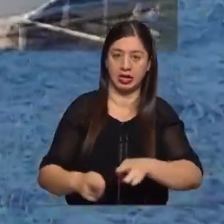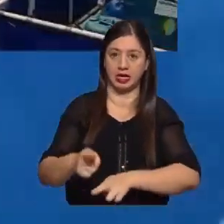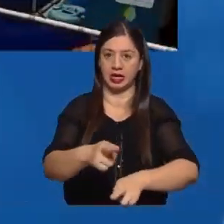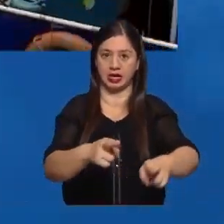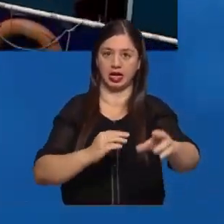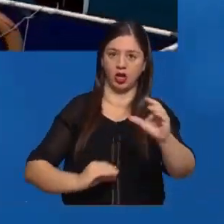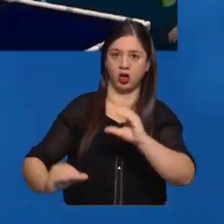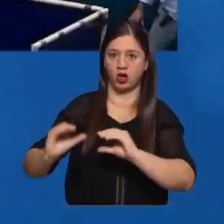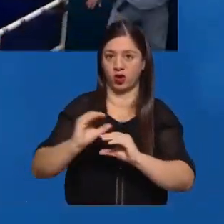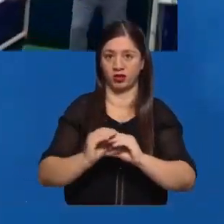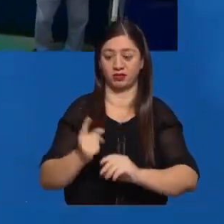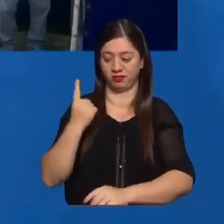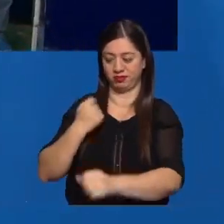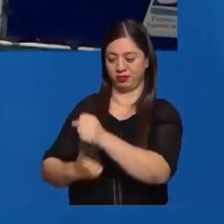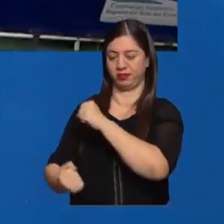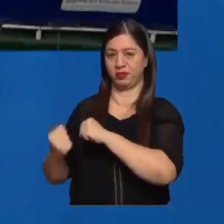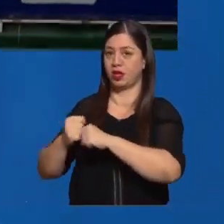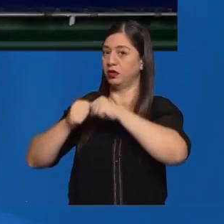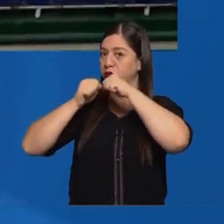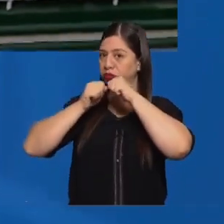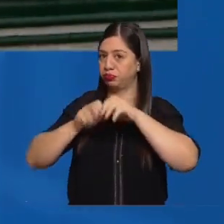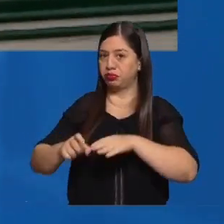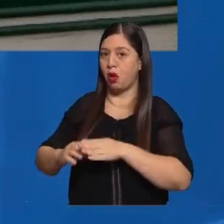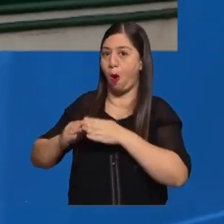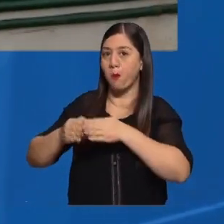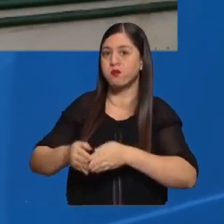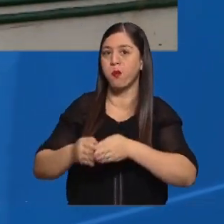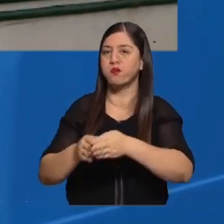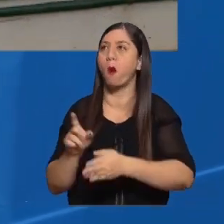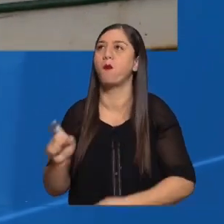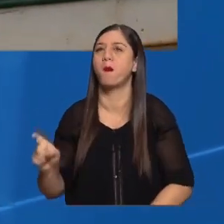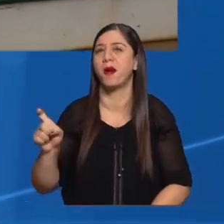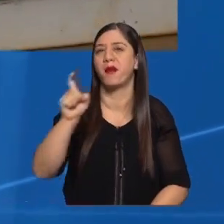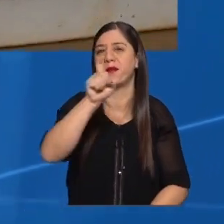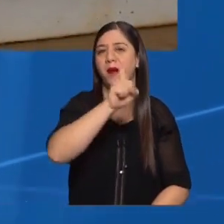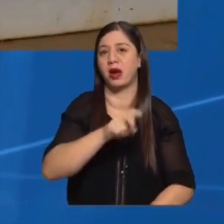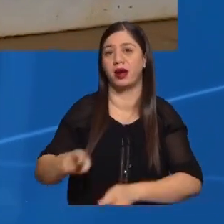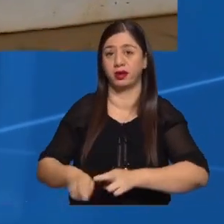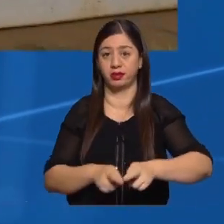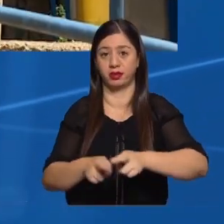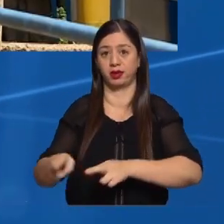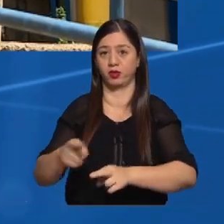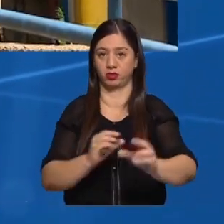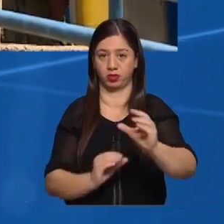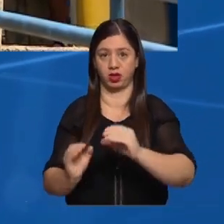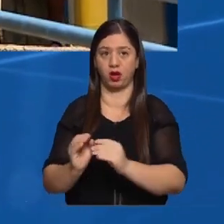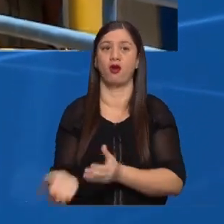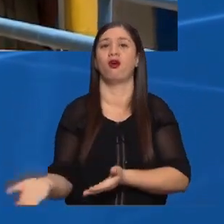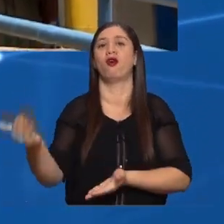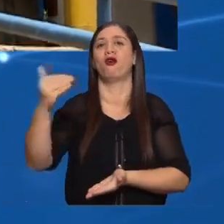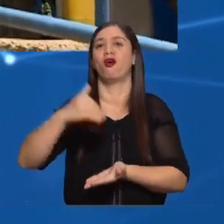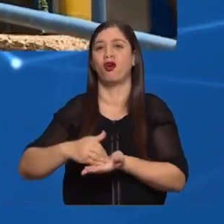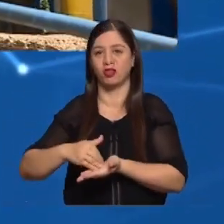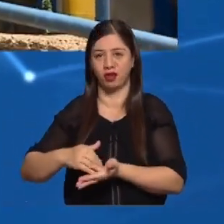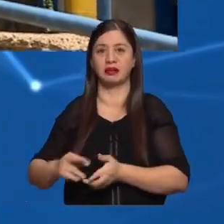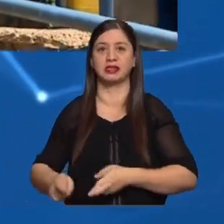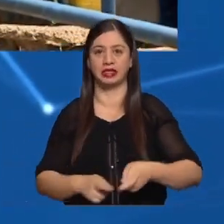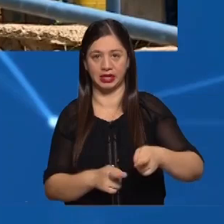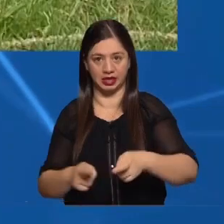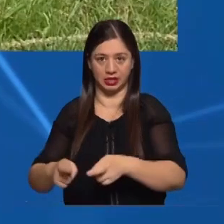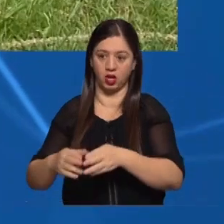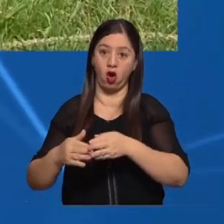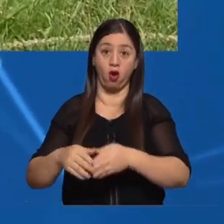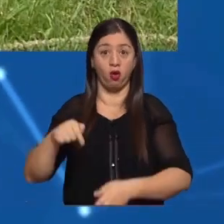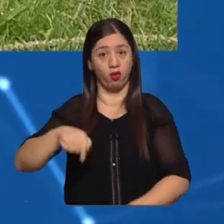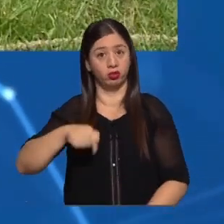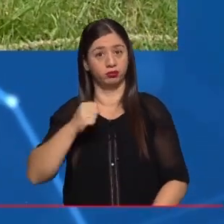recordará, se lanzó el año pasado Expedición Río Cauca y como parte de esa estrategia pues está poder volver a navegar el río y hoy es una muy